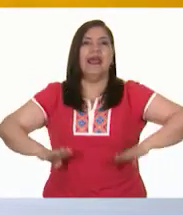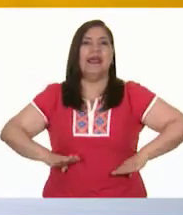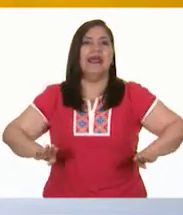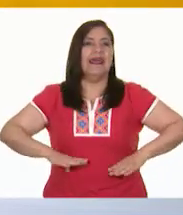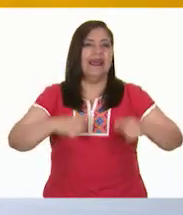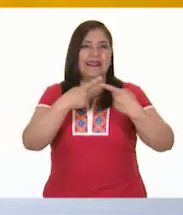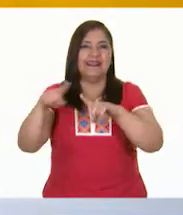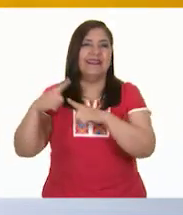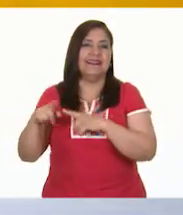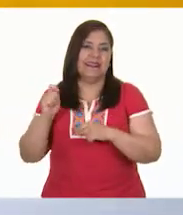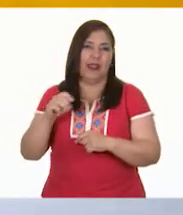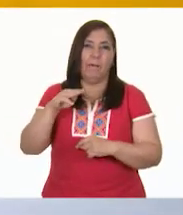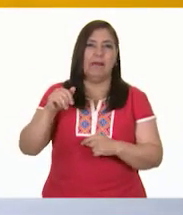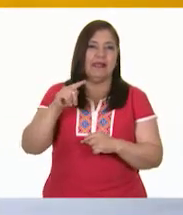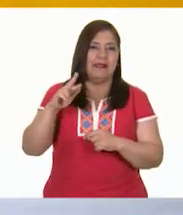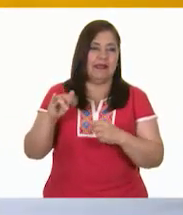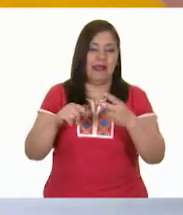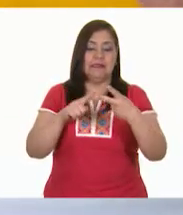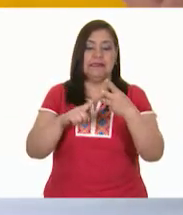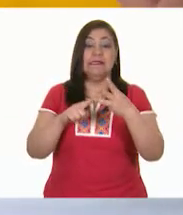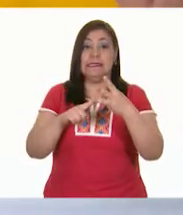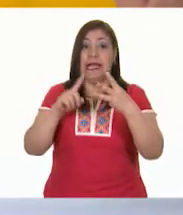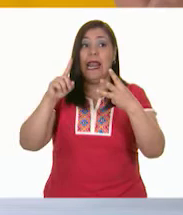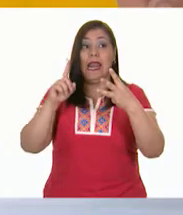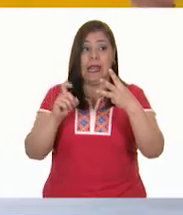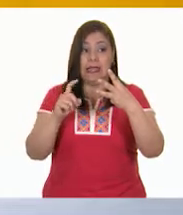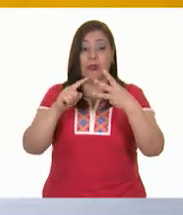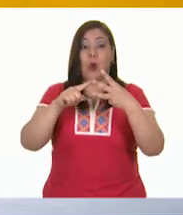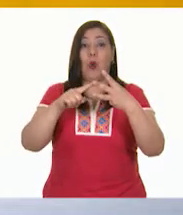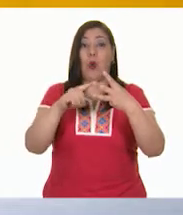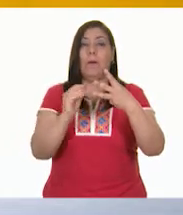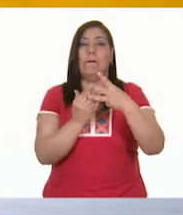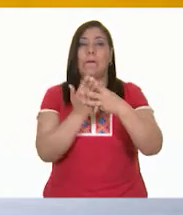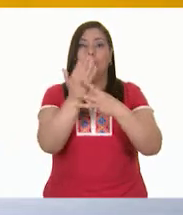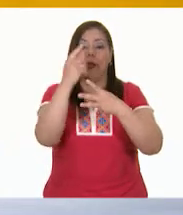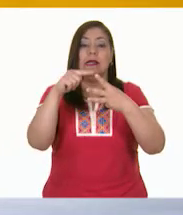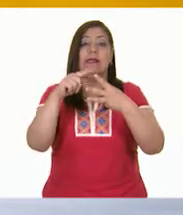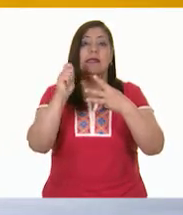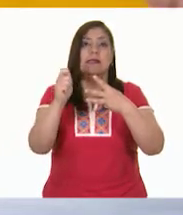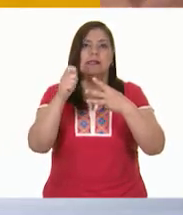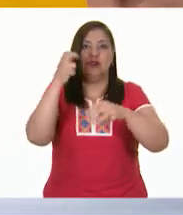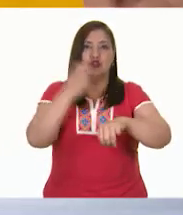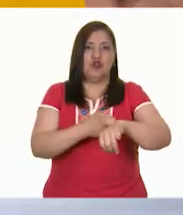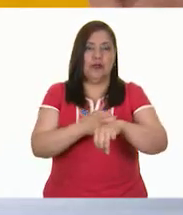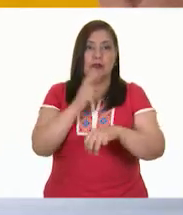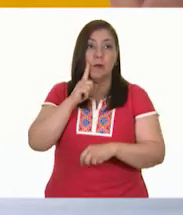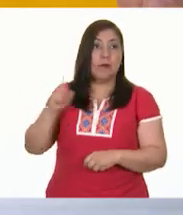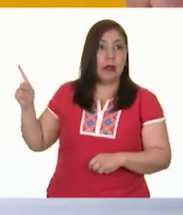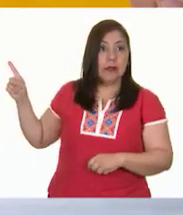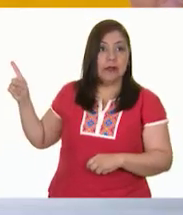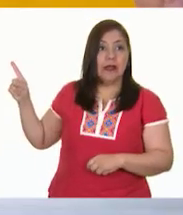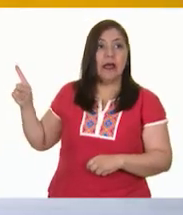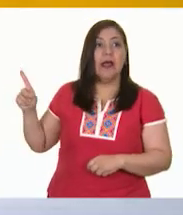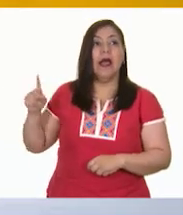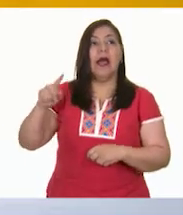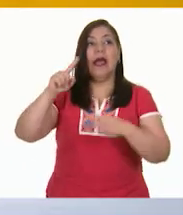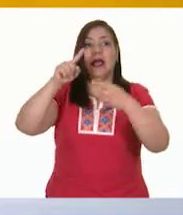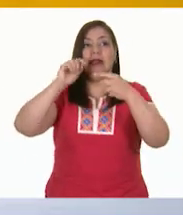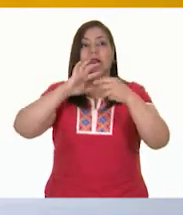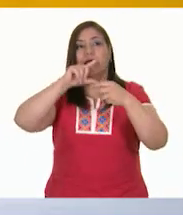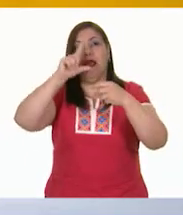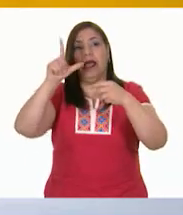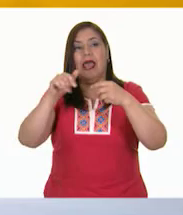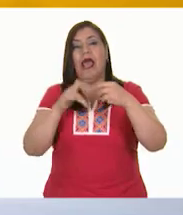de la materia. Exactamente. Un líquido, un gaseoso y un sólido. Exacto. Y el gaseoso convirtiéndose en